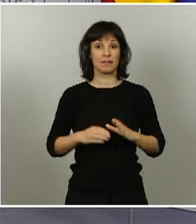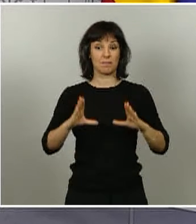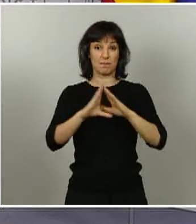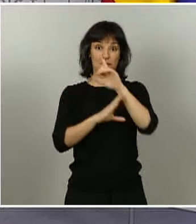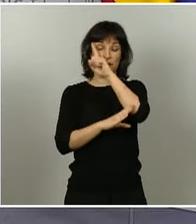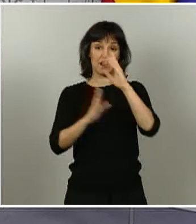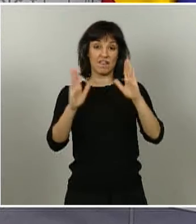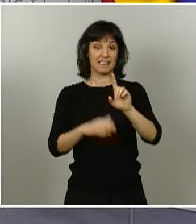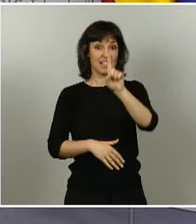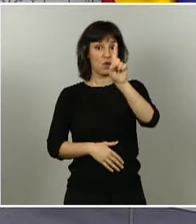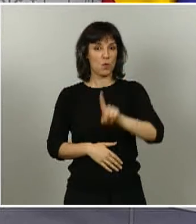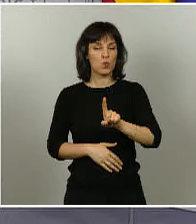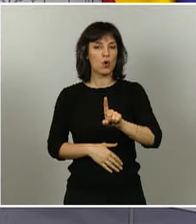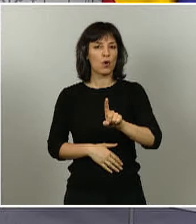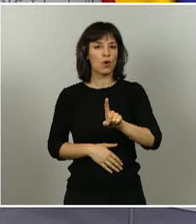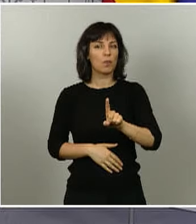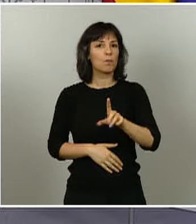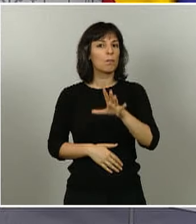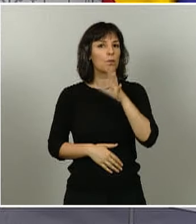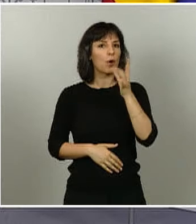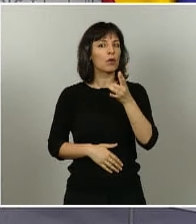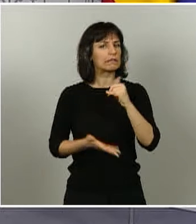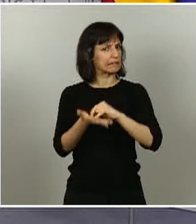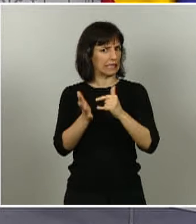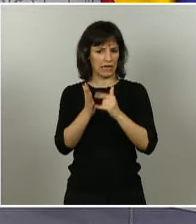debe estrictamente a cuestiones técnicas o tiene algo que ver